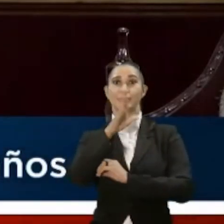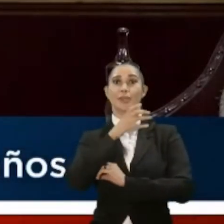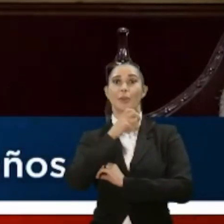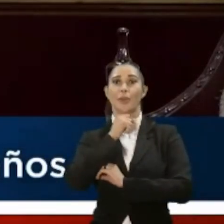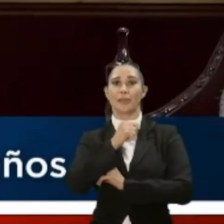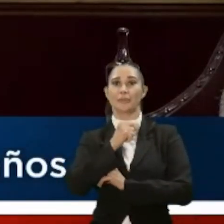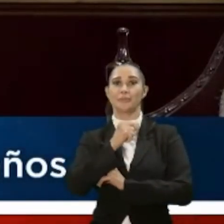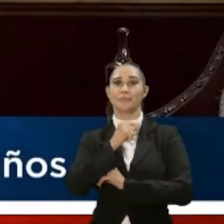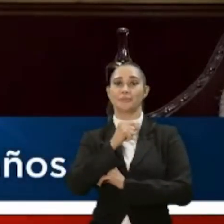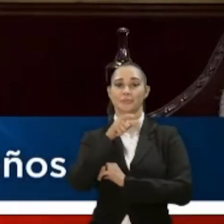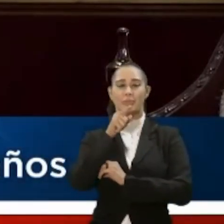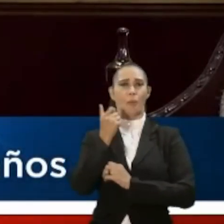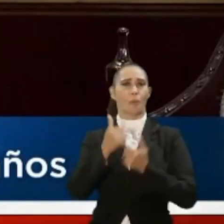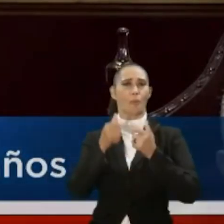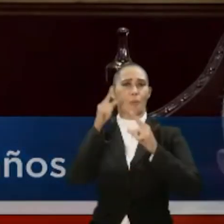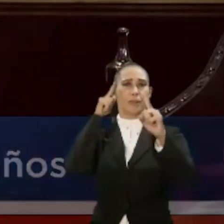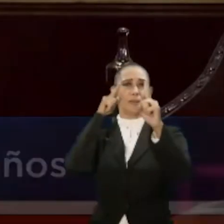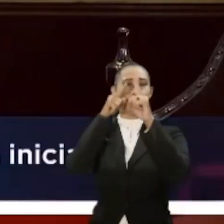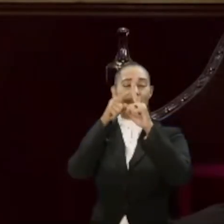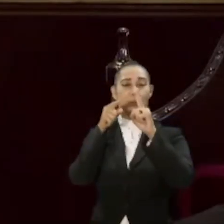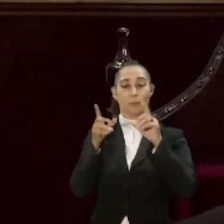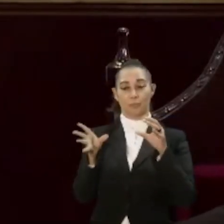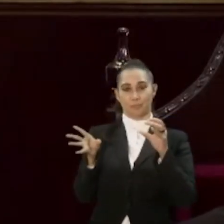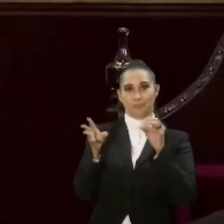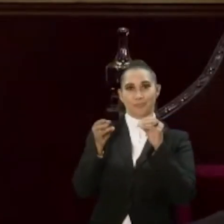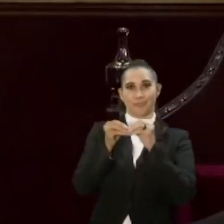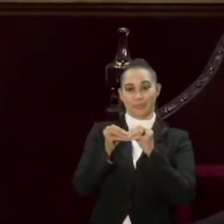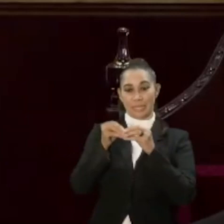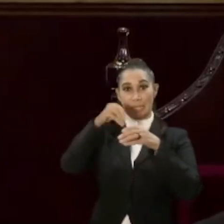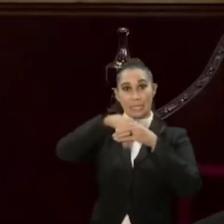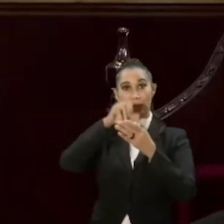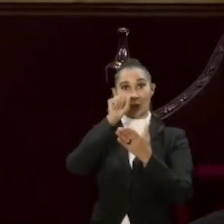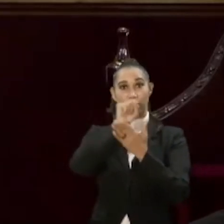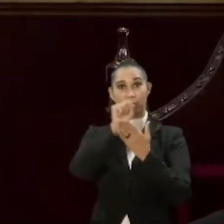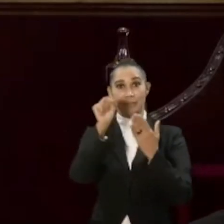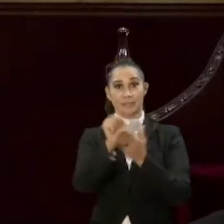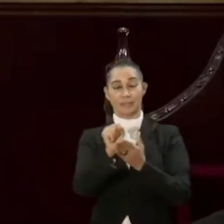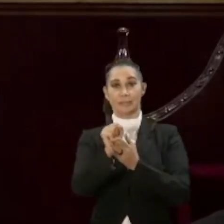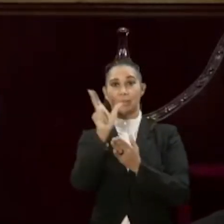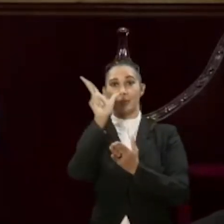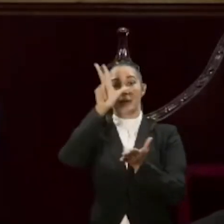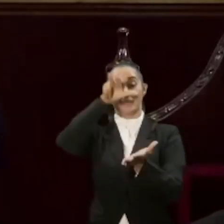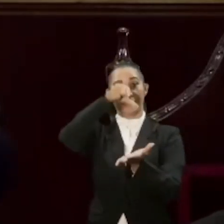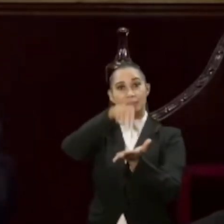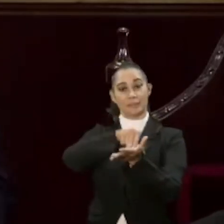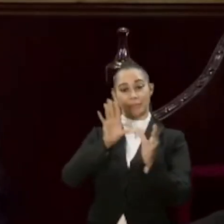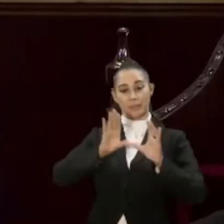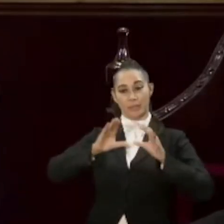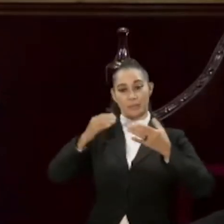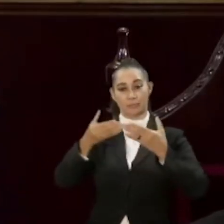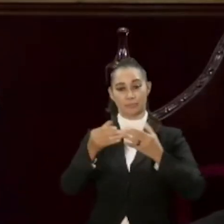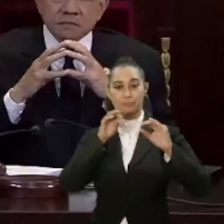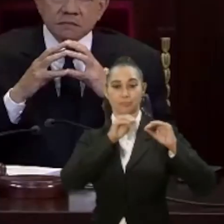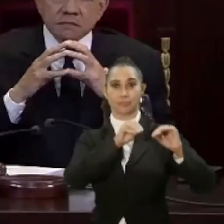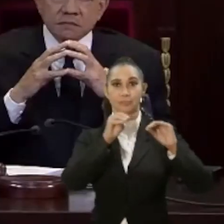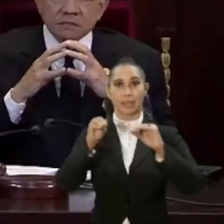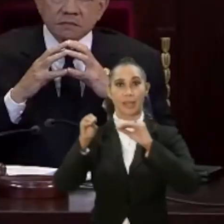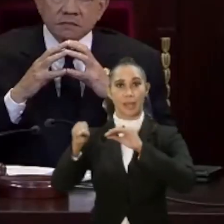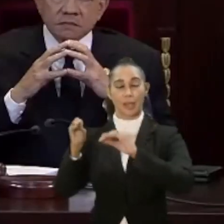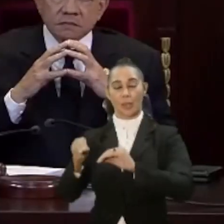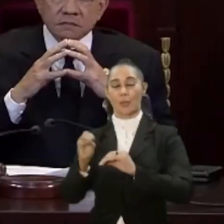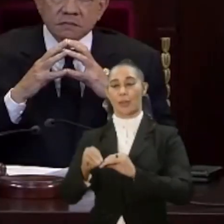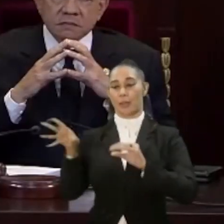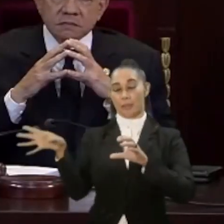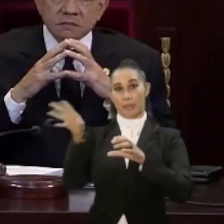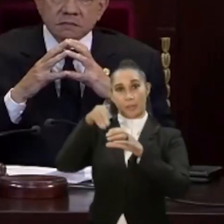años, cuyo objetivo es añadir al sistema unas 3.000 aulas en 3 etapas para la inclusión de alrededor